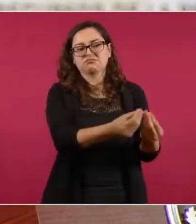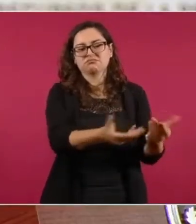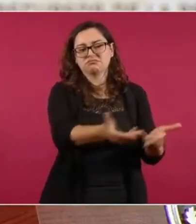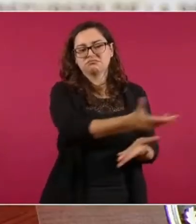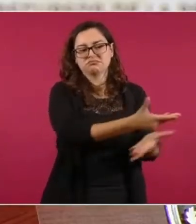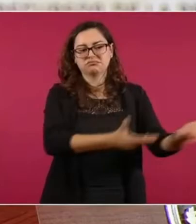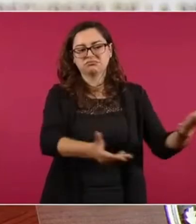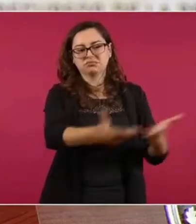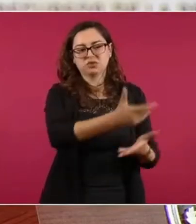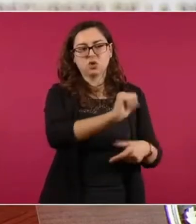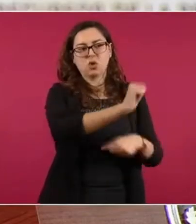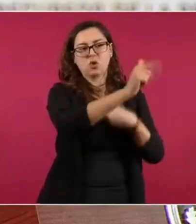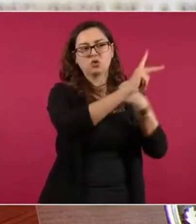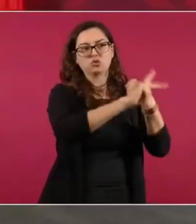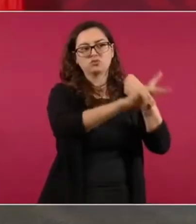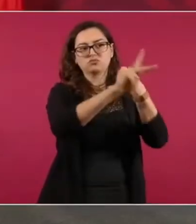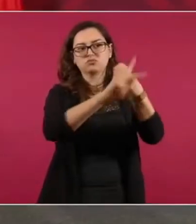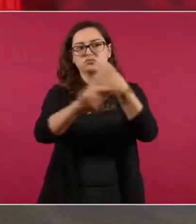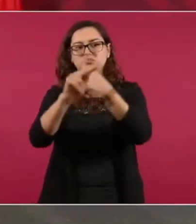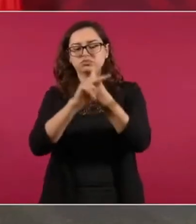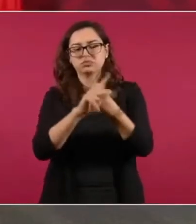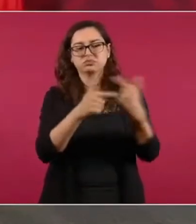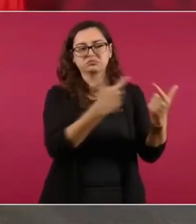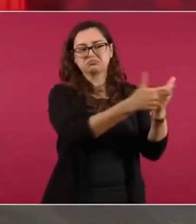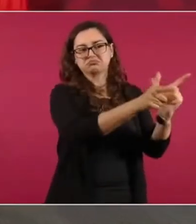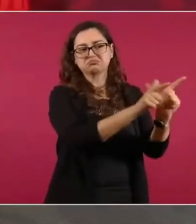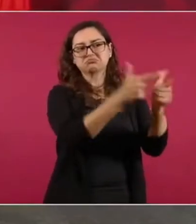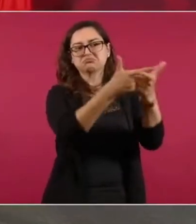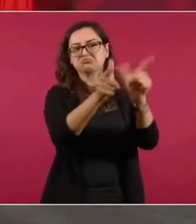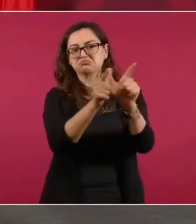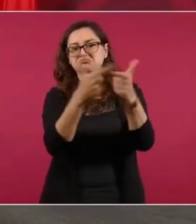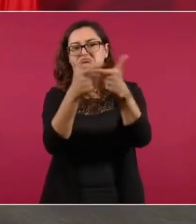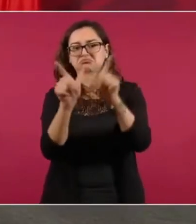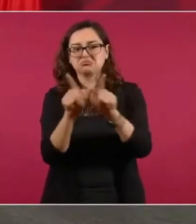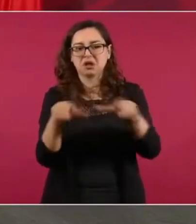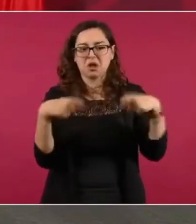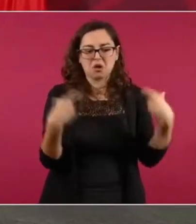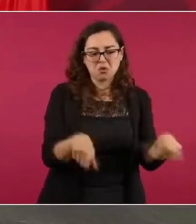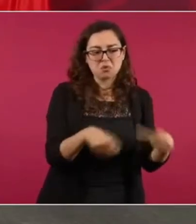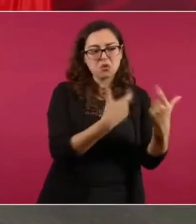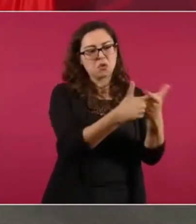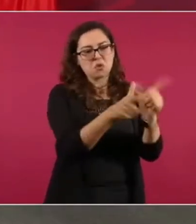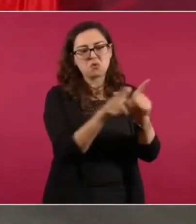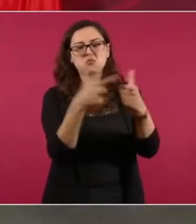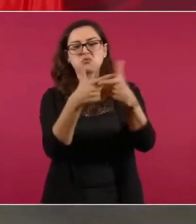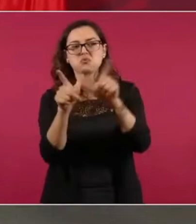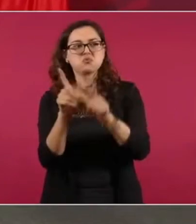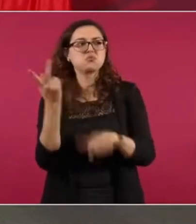con grupos de intereses creados, económicos o políticos.